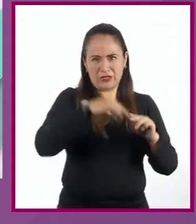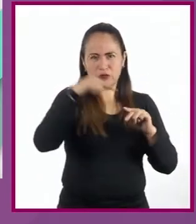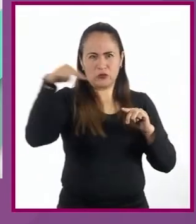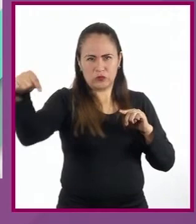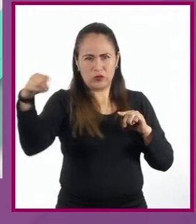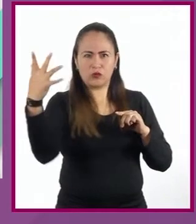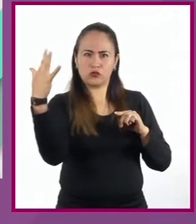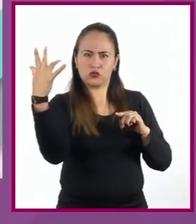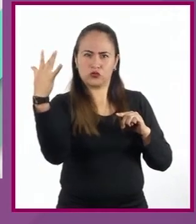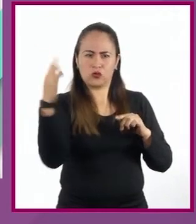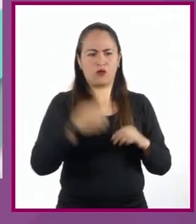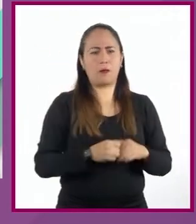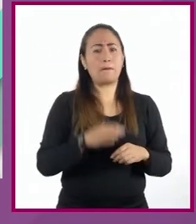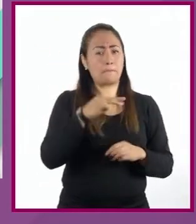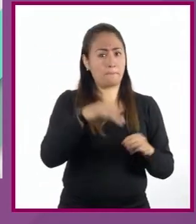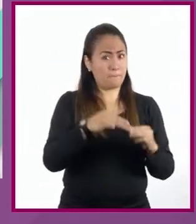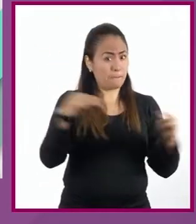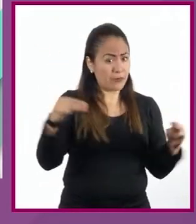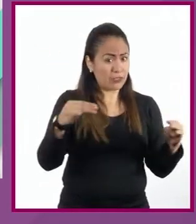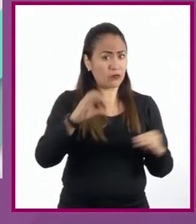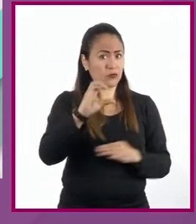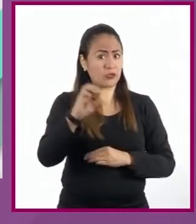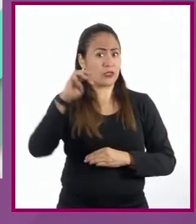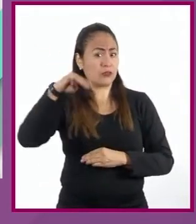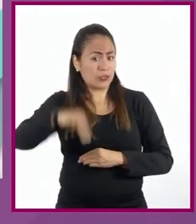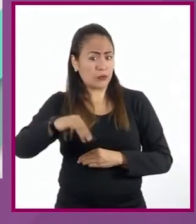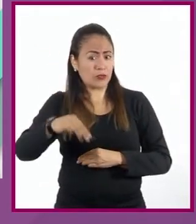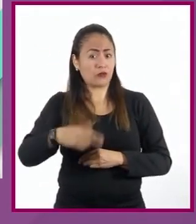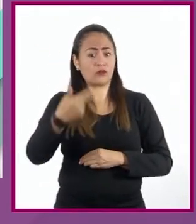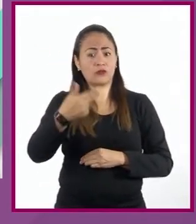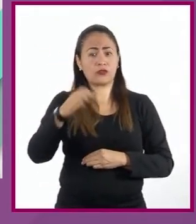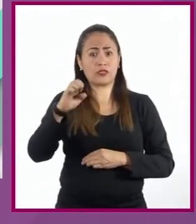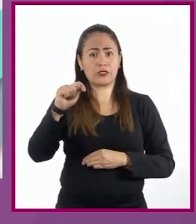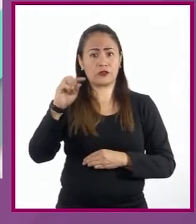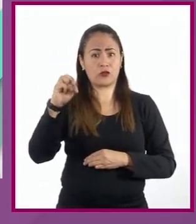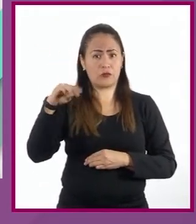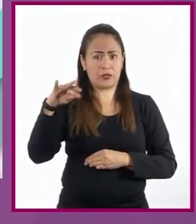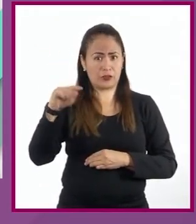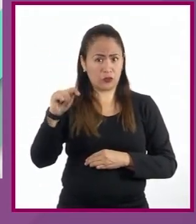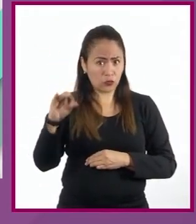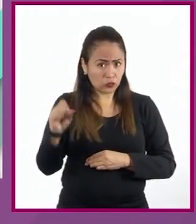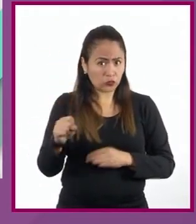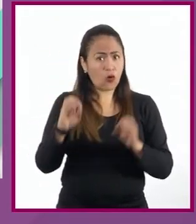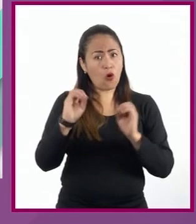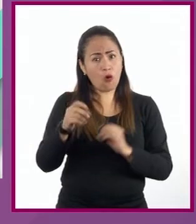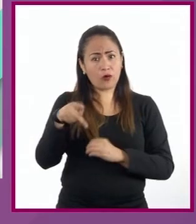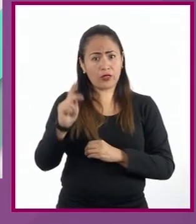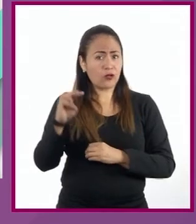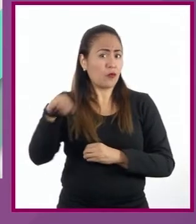mejor medirla en metros, centímetros, hectómetros o kilómetros?